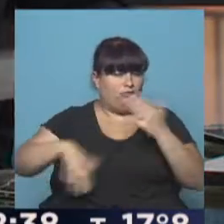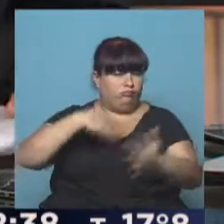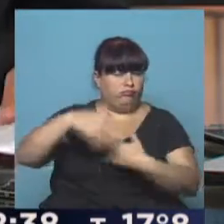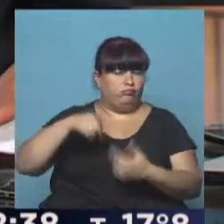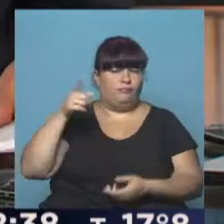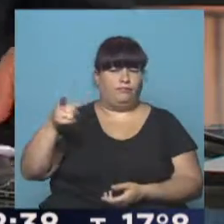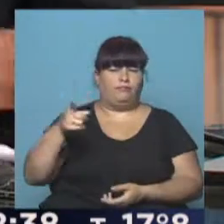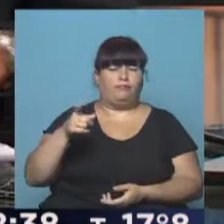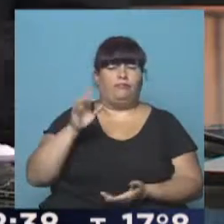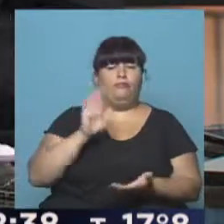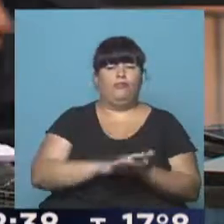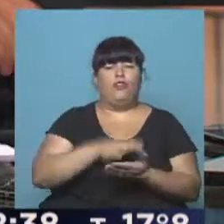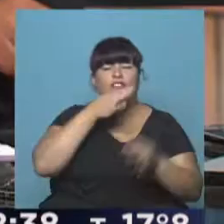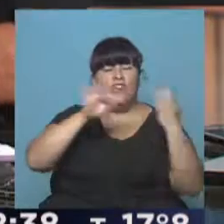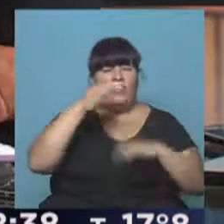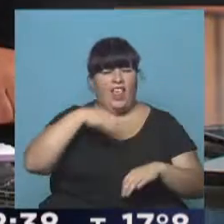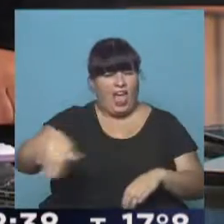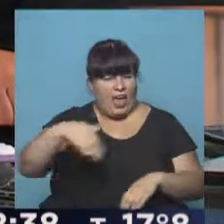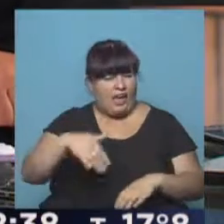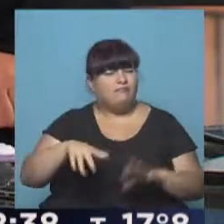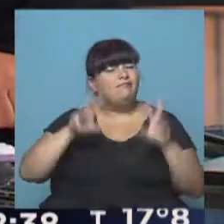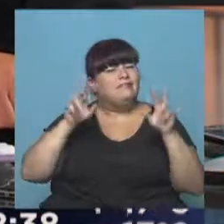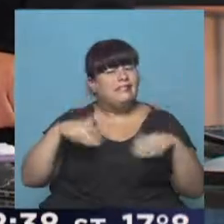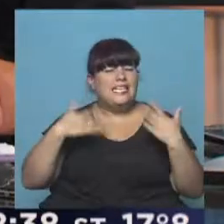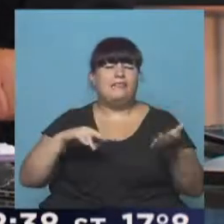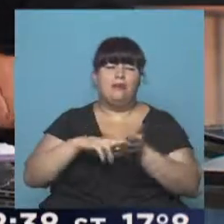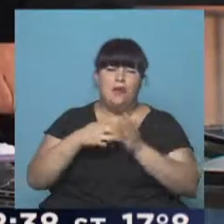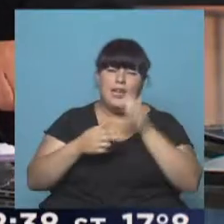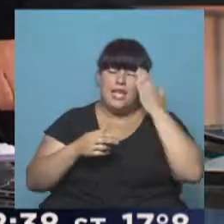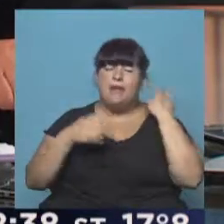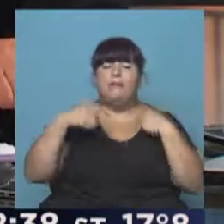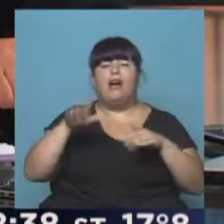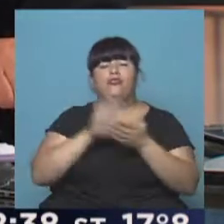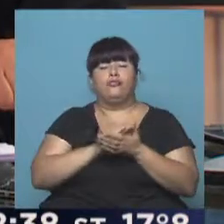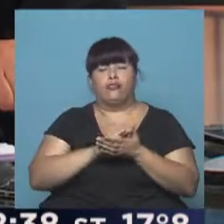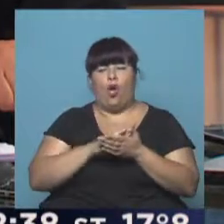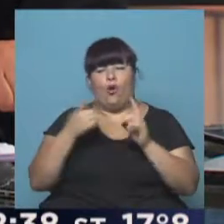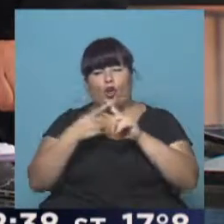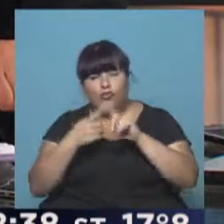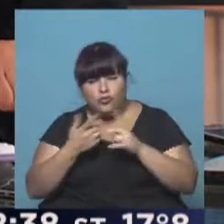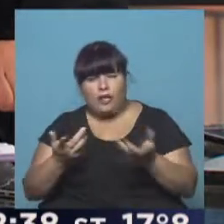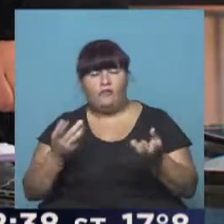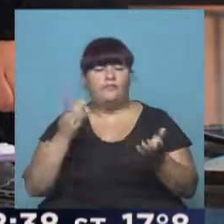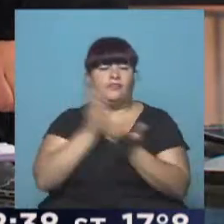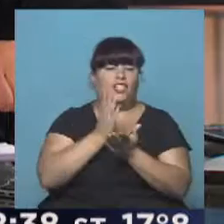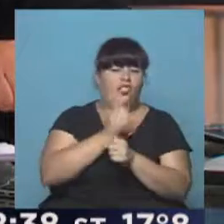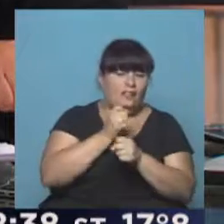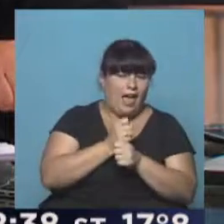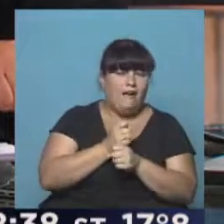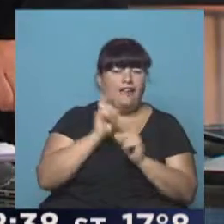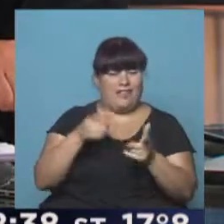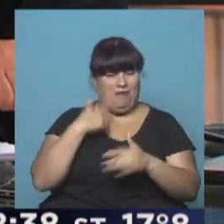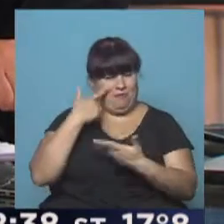con los vendedores ambulantes estos temas que afectan mucho a lo que es la convivencia lo que es el derecho al trabajo como